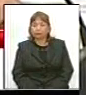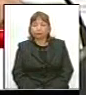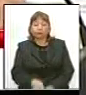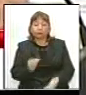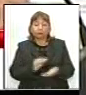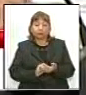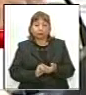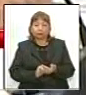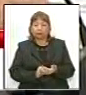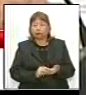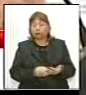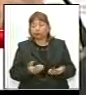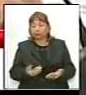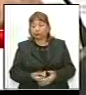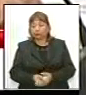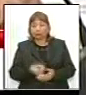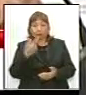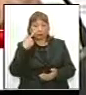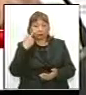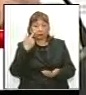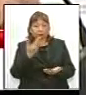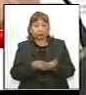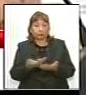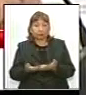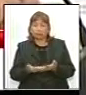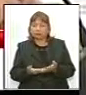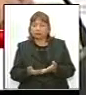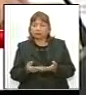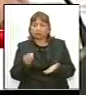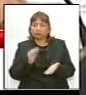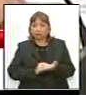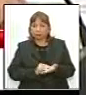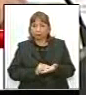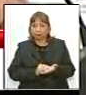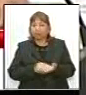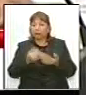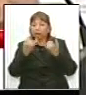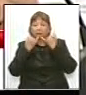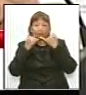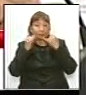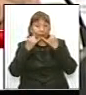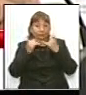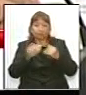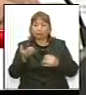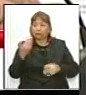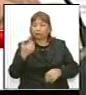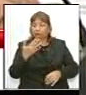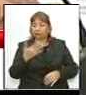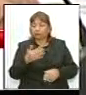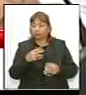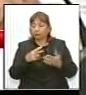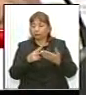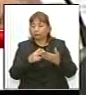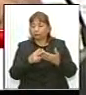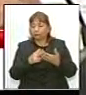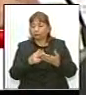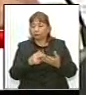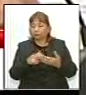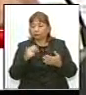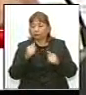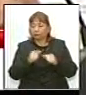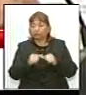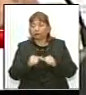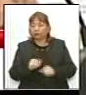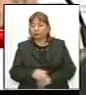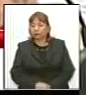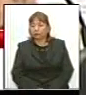Además, hay que observar también, y una vez más, que ese informe se pidió hace cinco meses. ¿Una interrupción me permite? Seguir